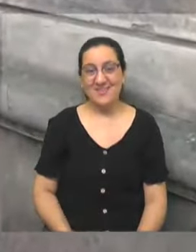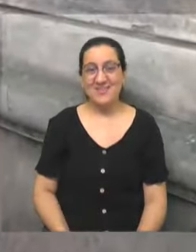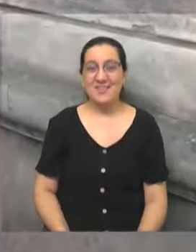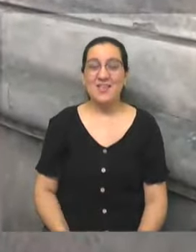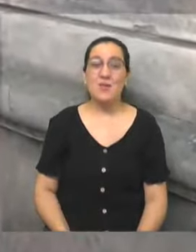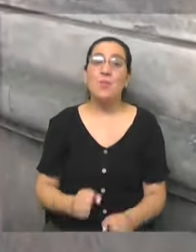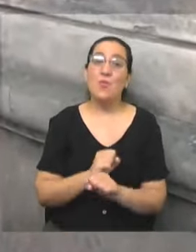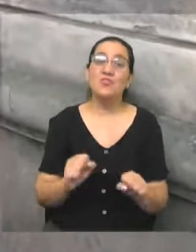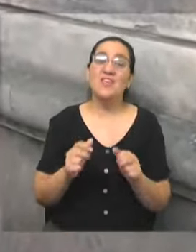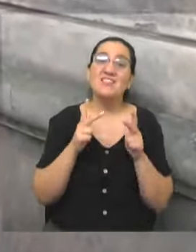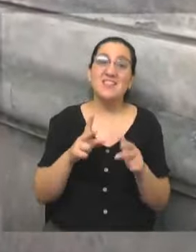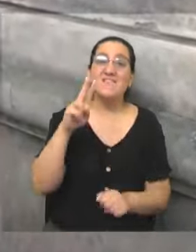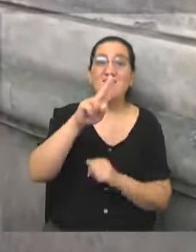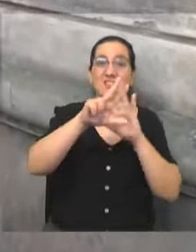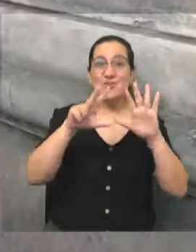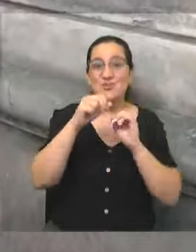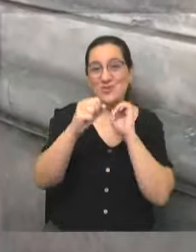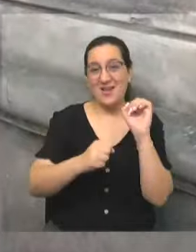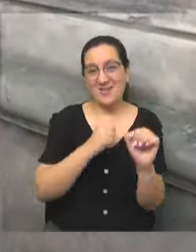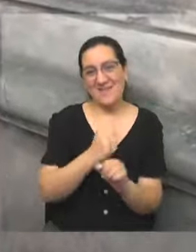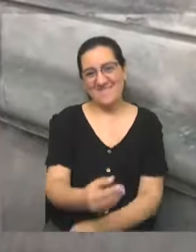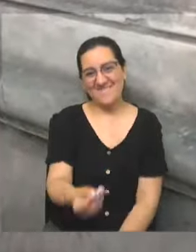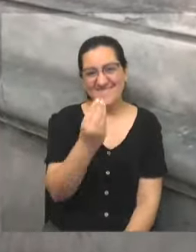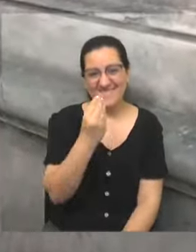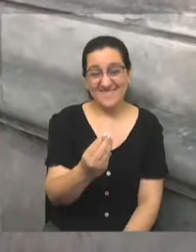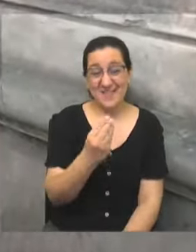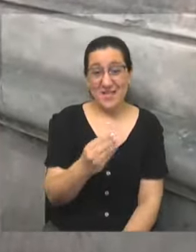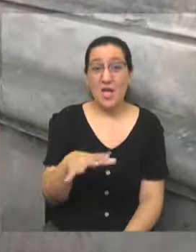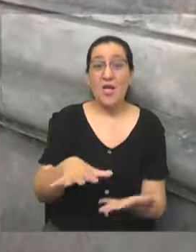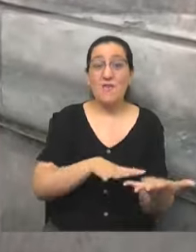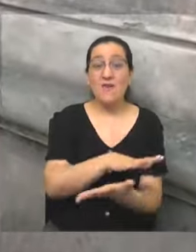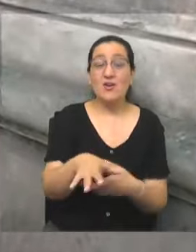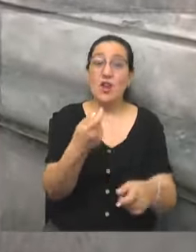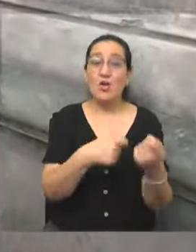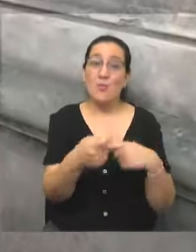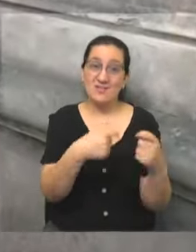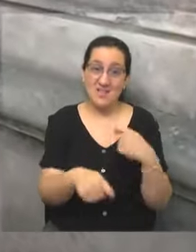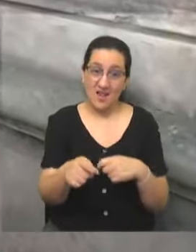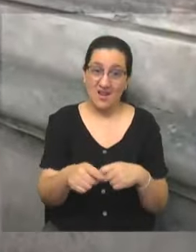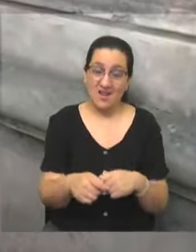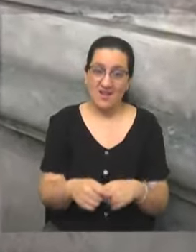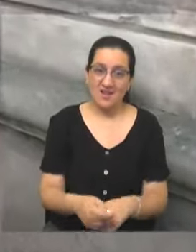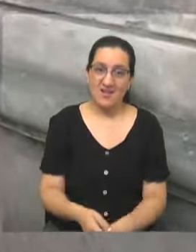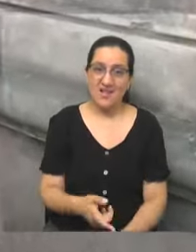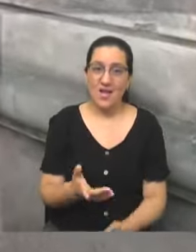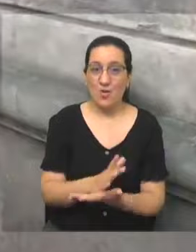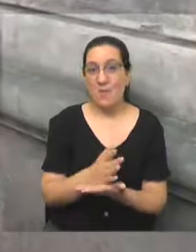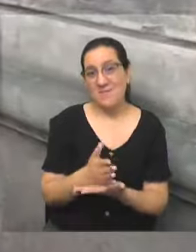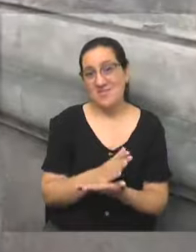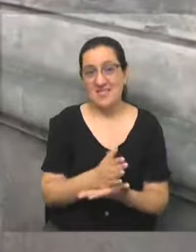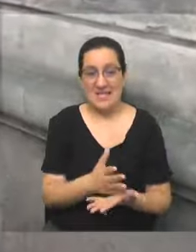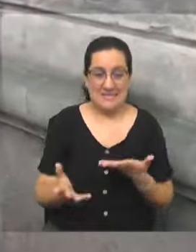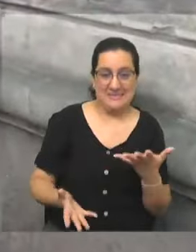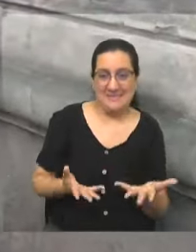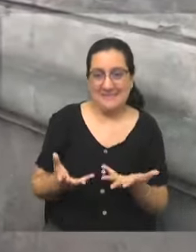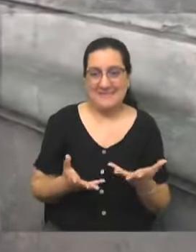Claro, podría decir 28 años. Ahí está. 28 años, barrio La Comercial. Muy claro, bien. Como que hago una, viste, hago un tanteo ahí